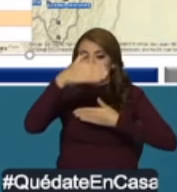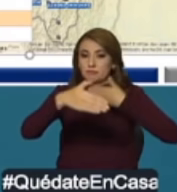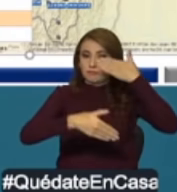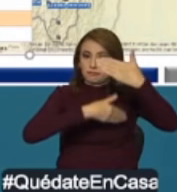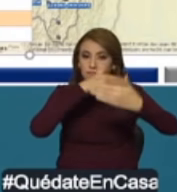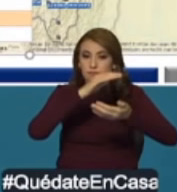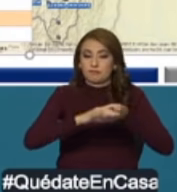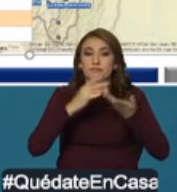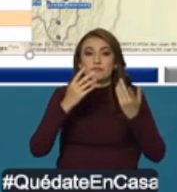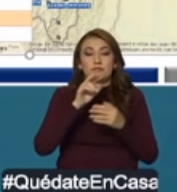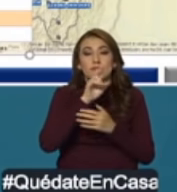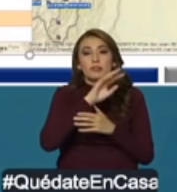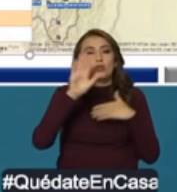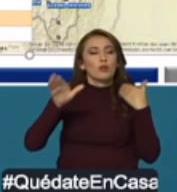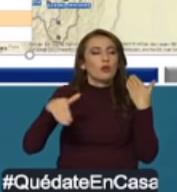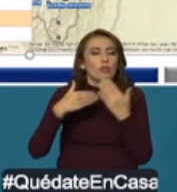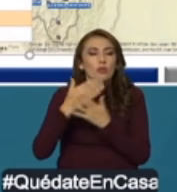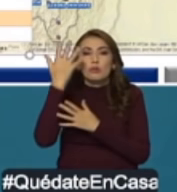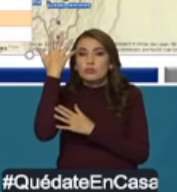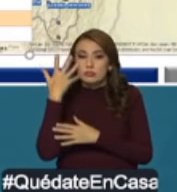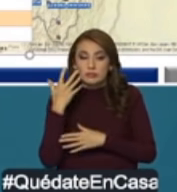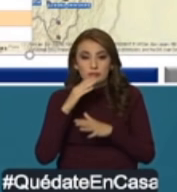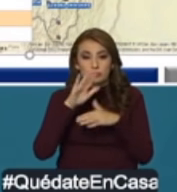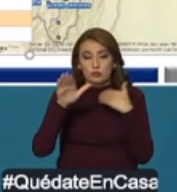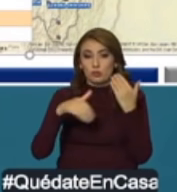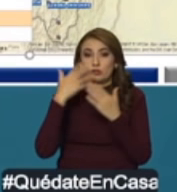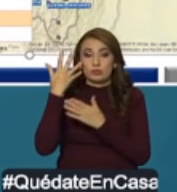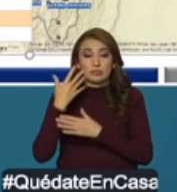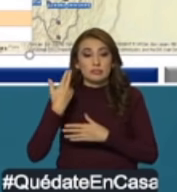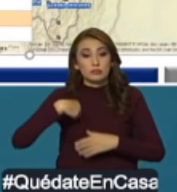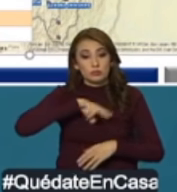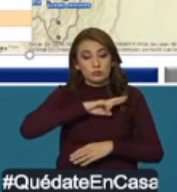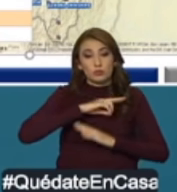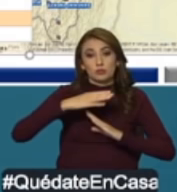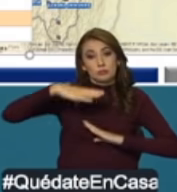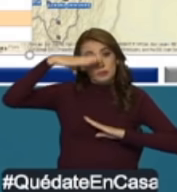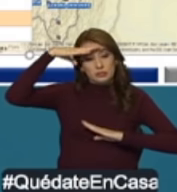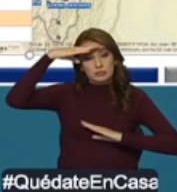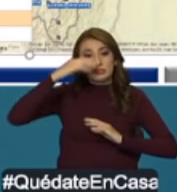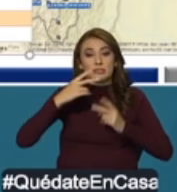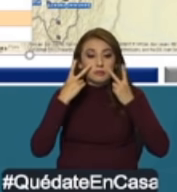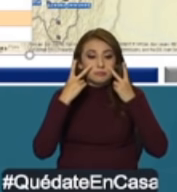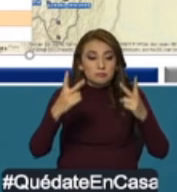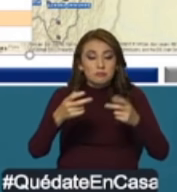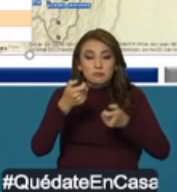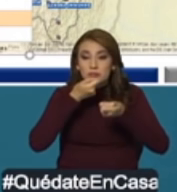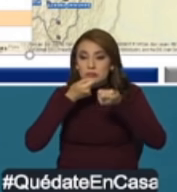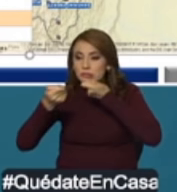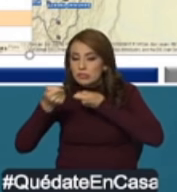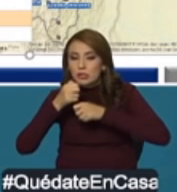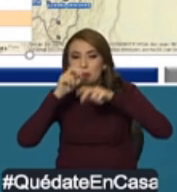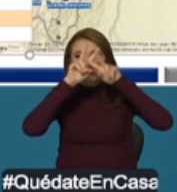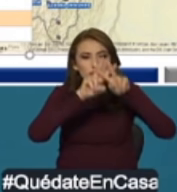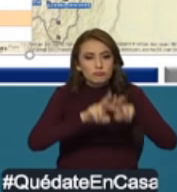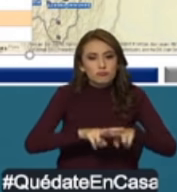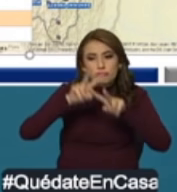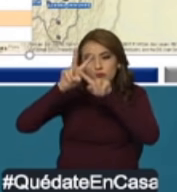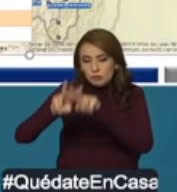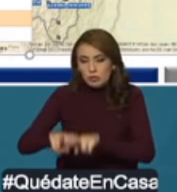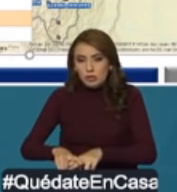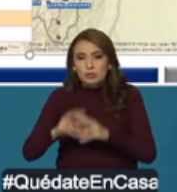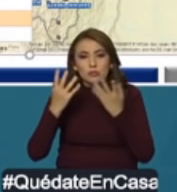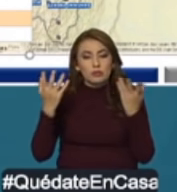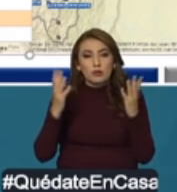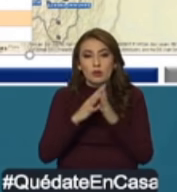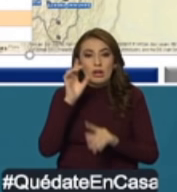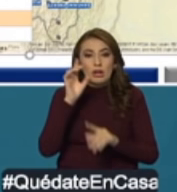seguridad 24/7. Ahí estamos con personal permanente, con relevos permanentes, tratando de evitar justamente